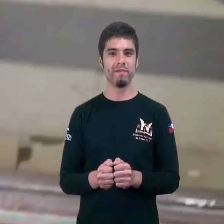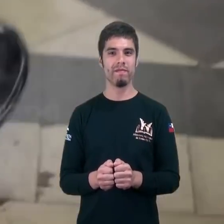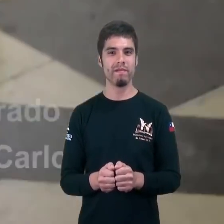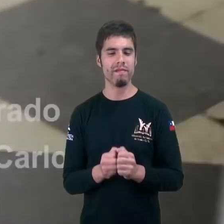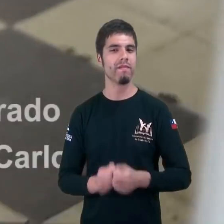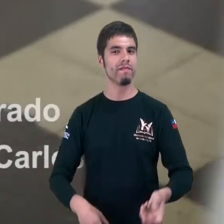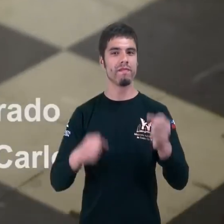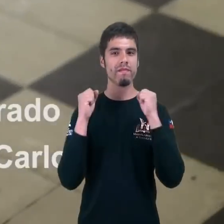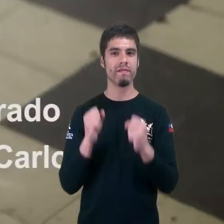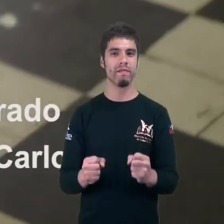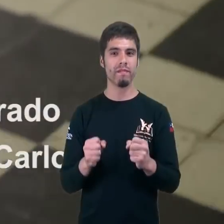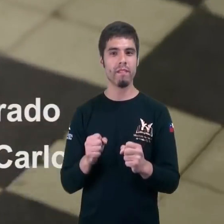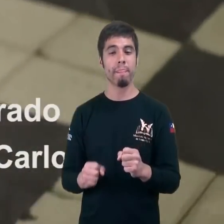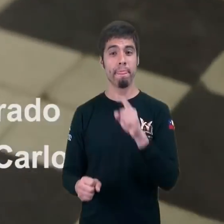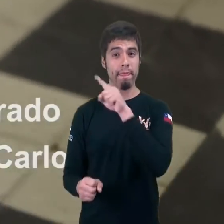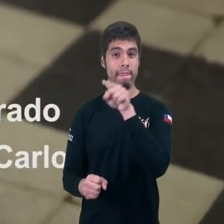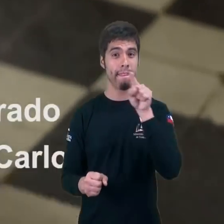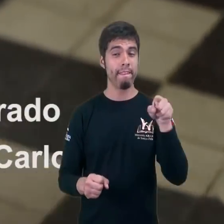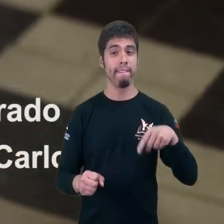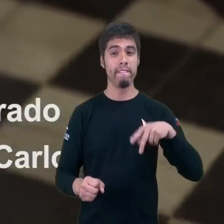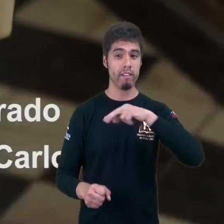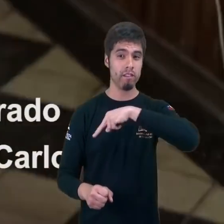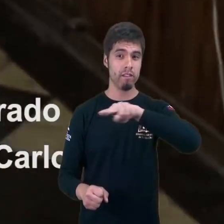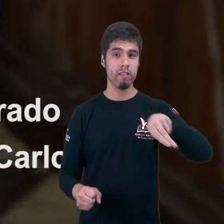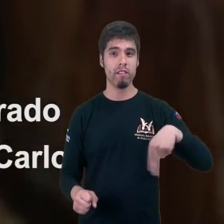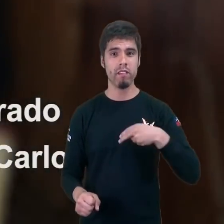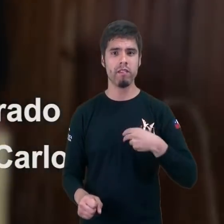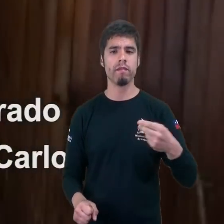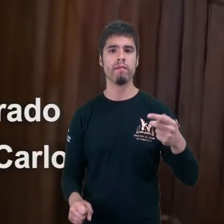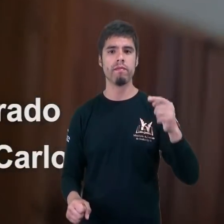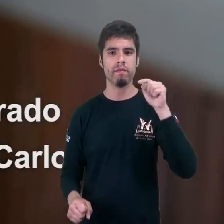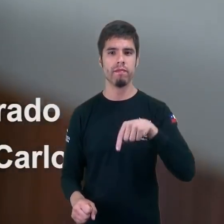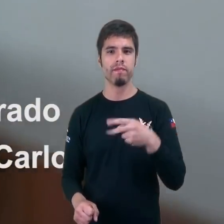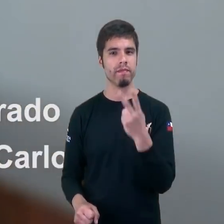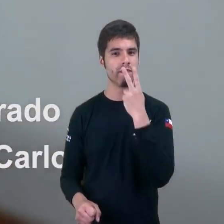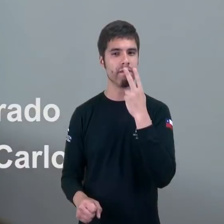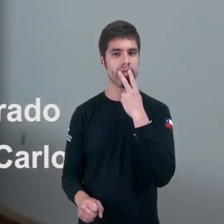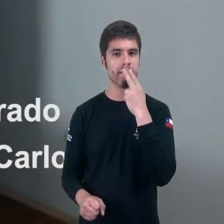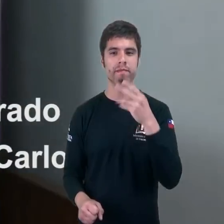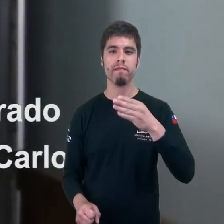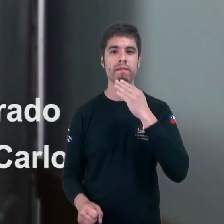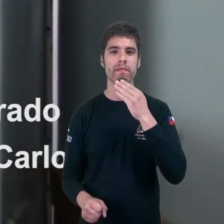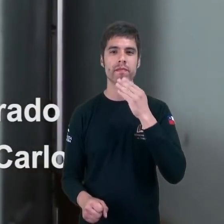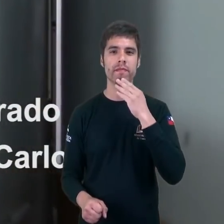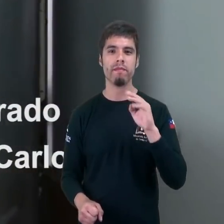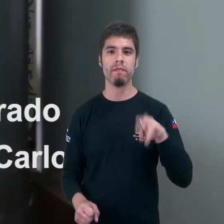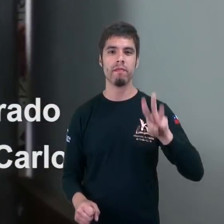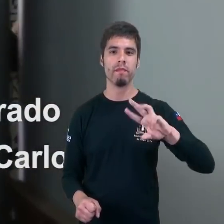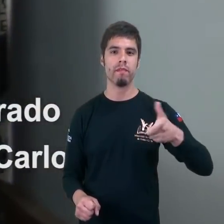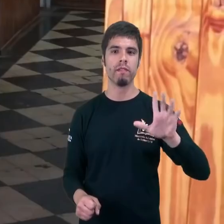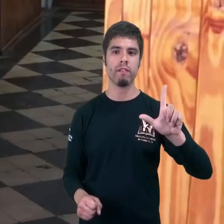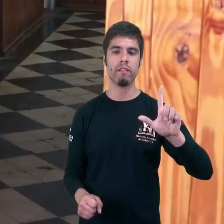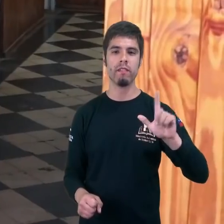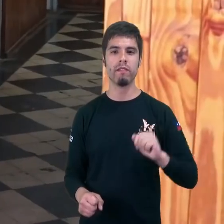Es posible que muchos de nosotros estemos viviendo la misma situación de Miguel